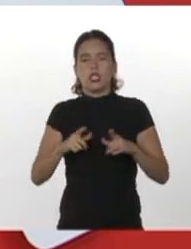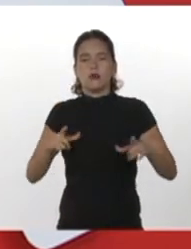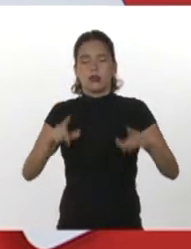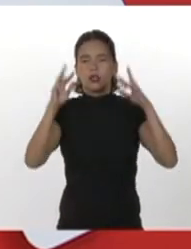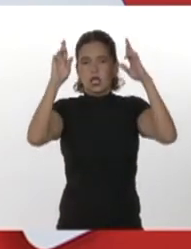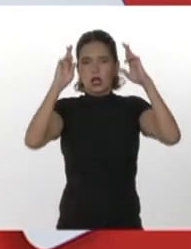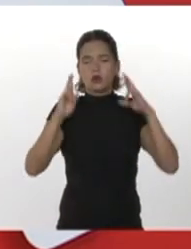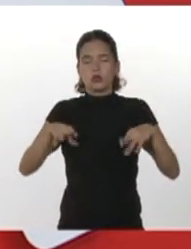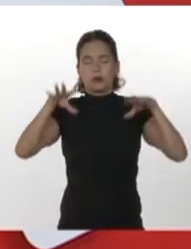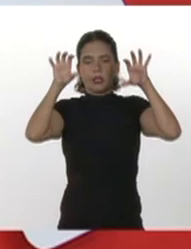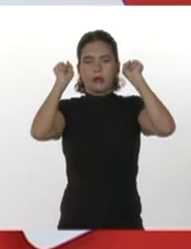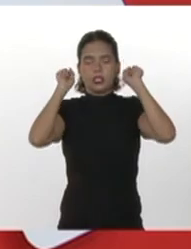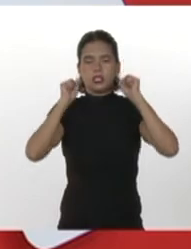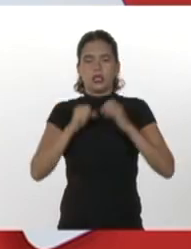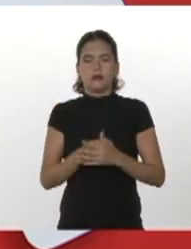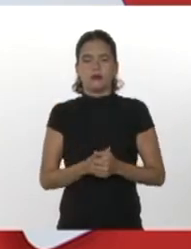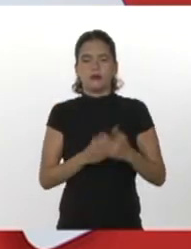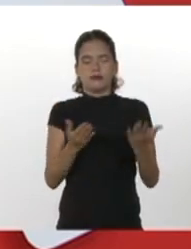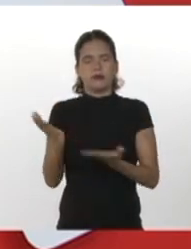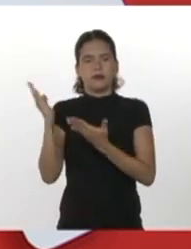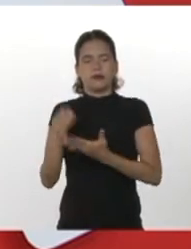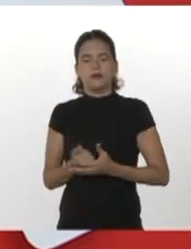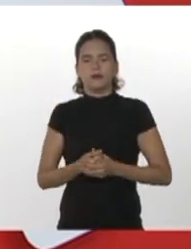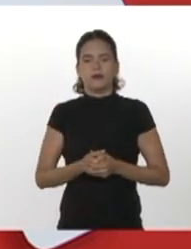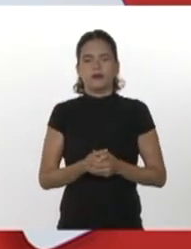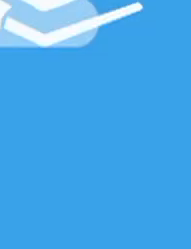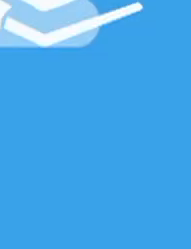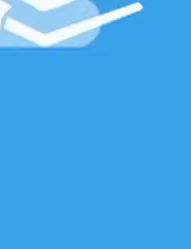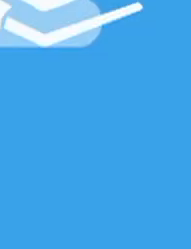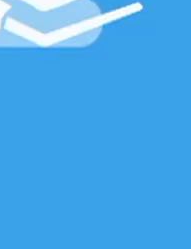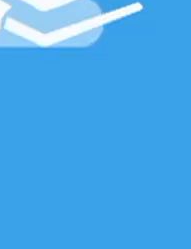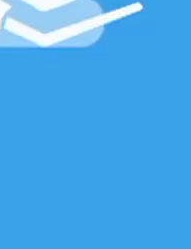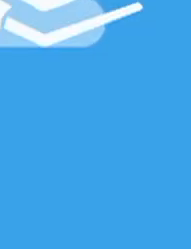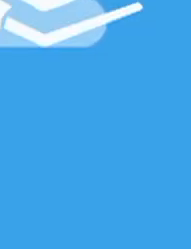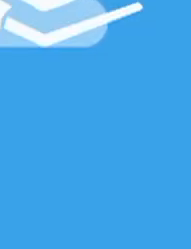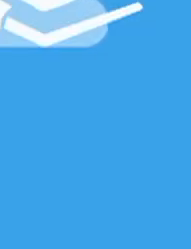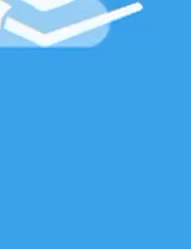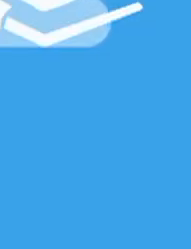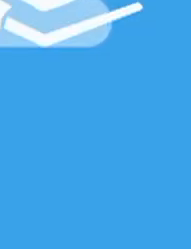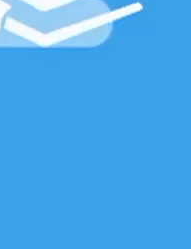segmento de recursos para el aprendizaje. ¡Bienvenidos!